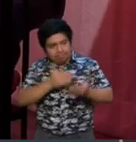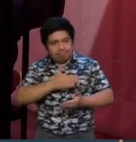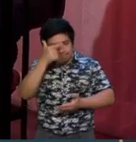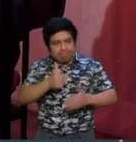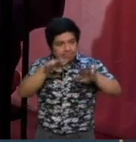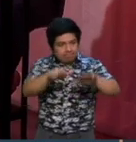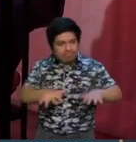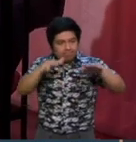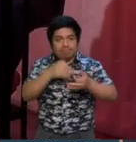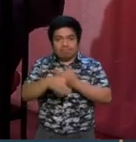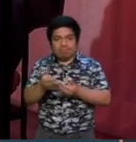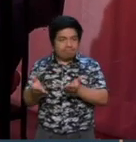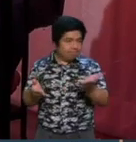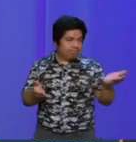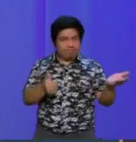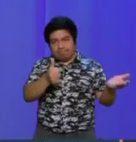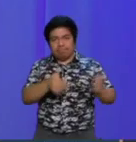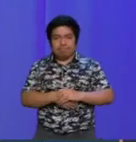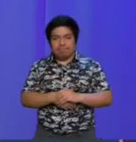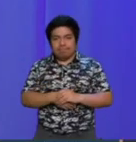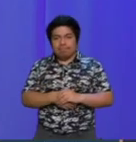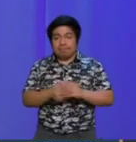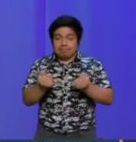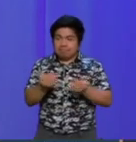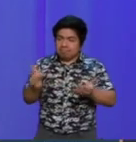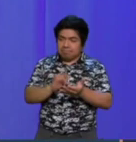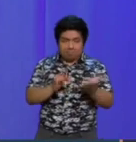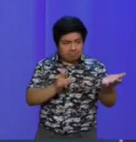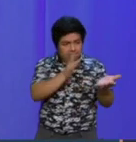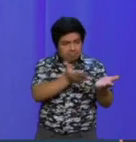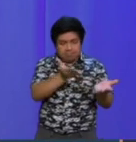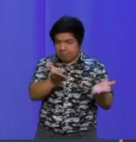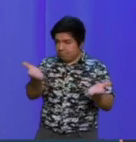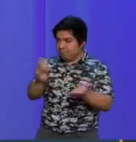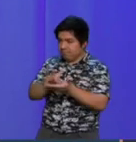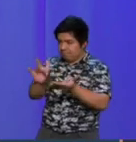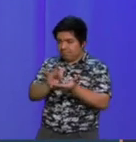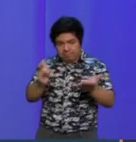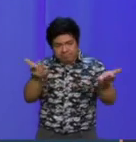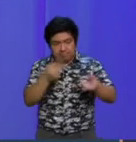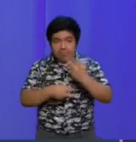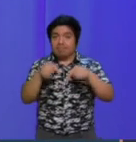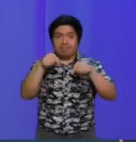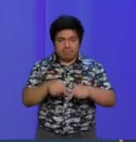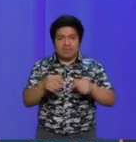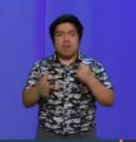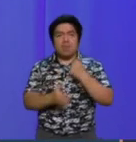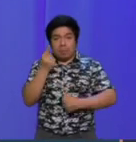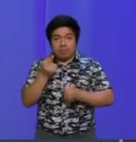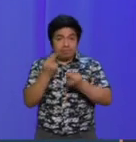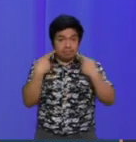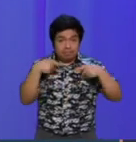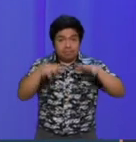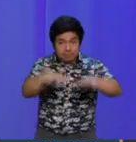auditorio y a los colegas. Yo celebrar, principalmente agradecerles también a los tres por su participación, por su tiempo y por estar acá para hablar con la audiencia de